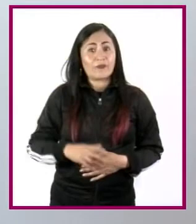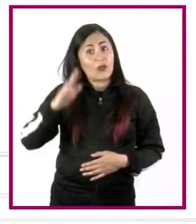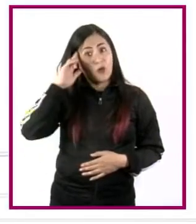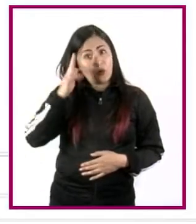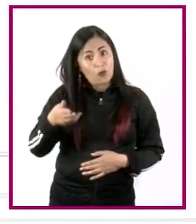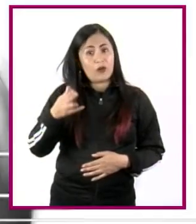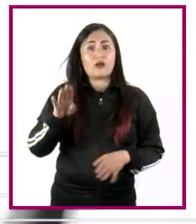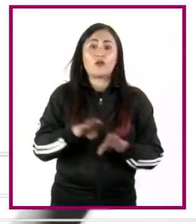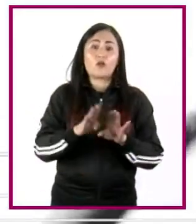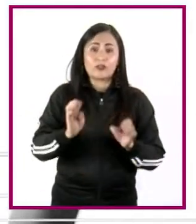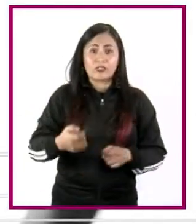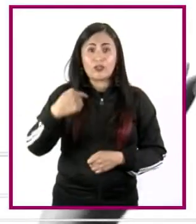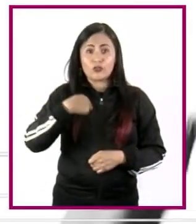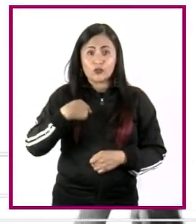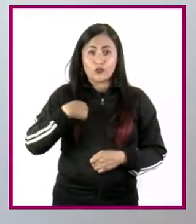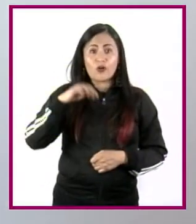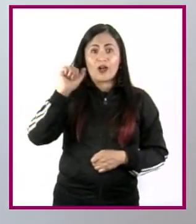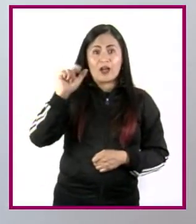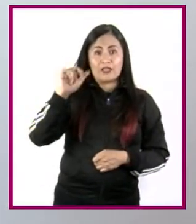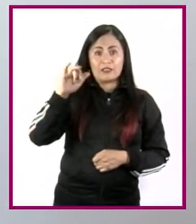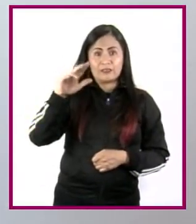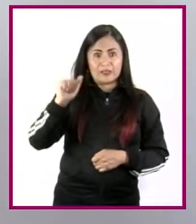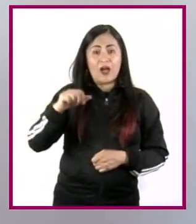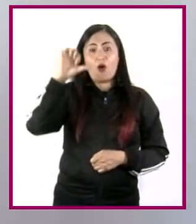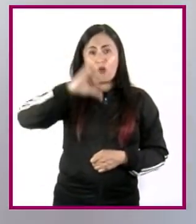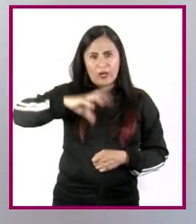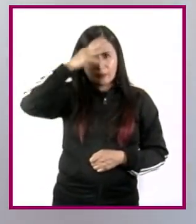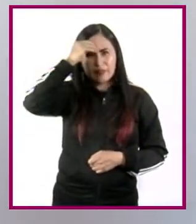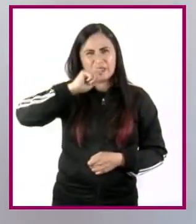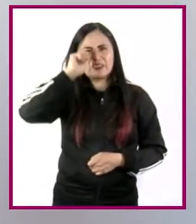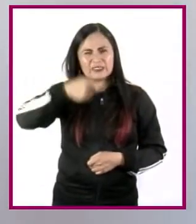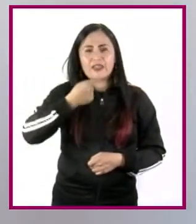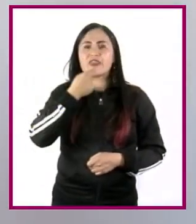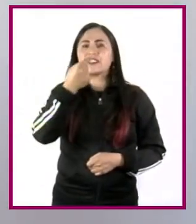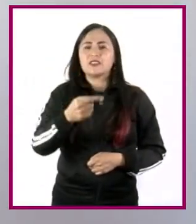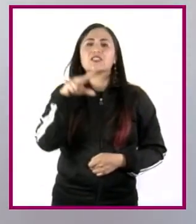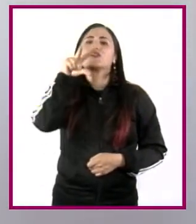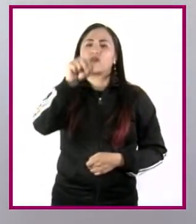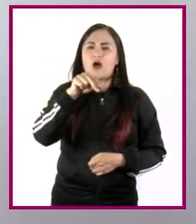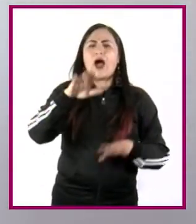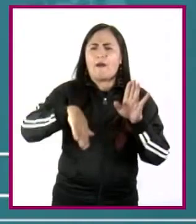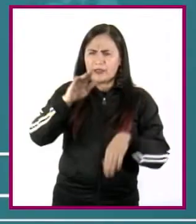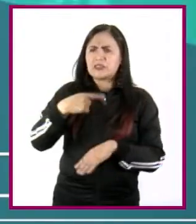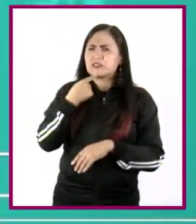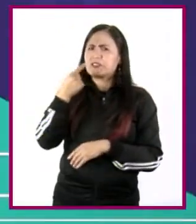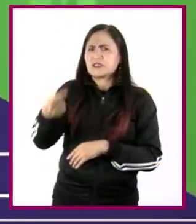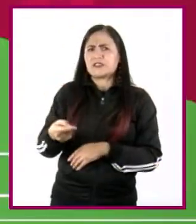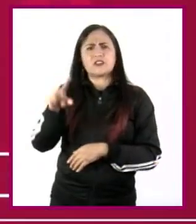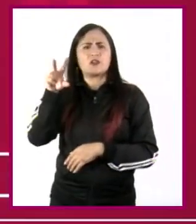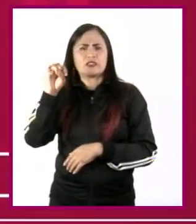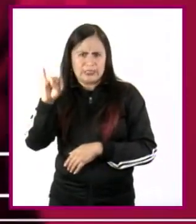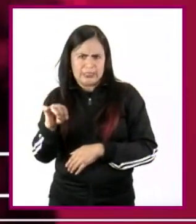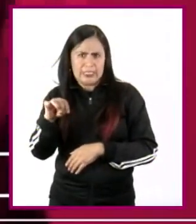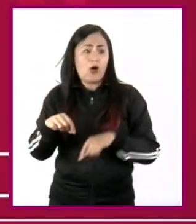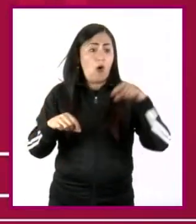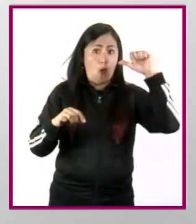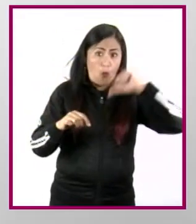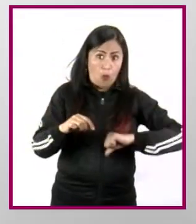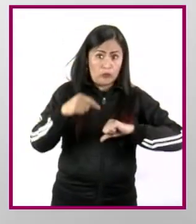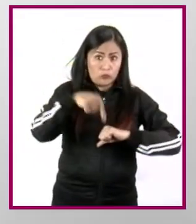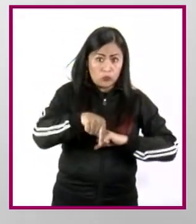Soy Alicia y bueno, hoy vamos a aprender a decir que no. Muchas personas ya saben decir que sí, pero en este tutorial yo te voy a enseñar a decir